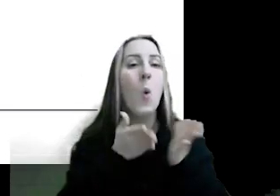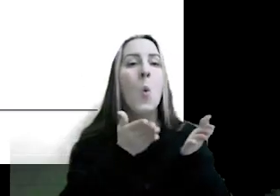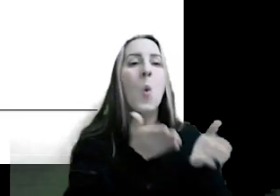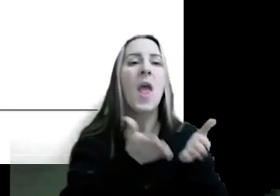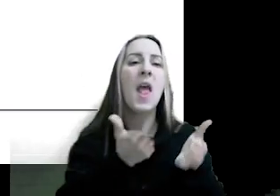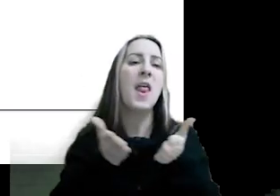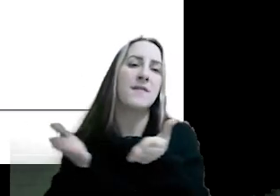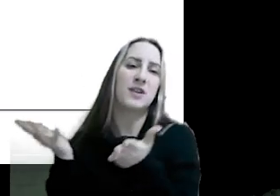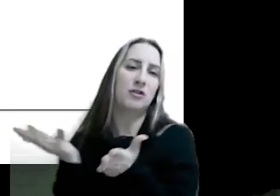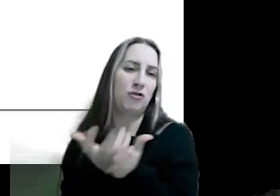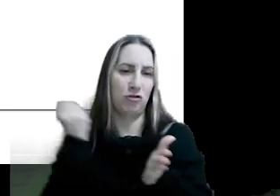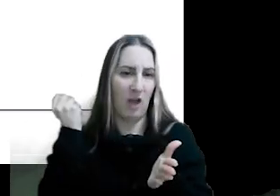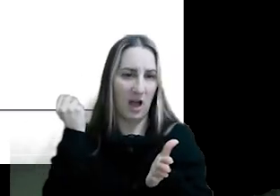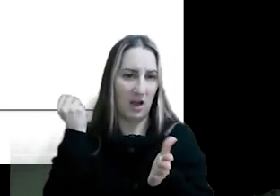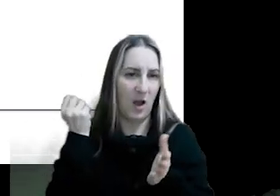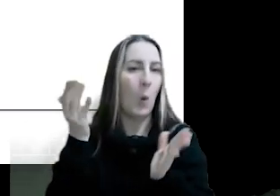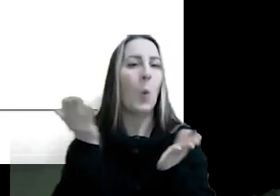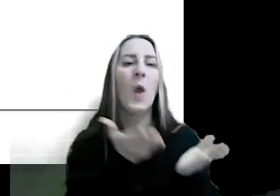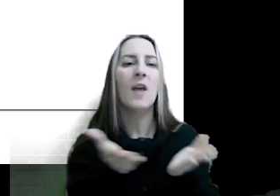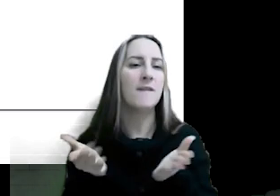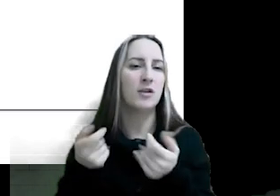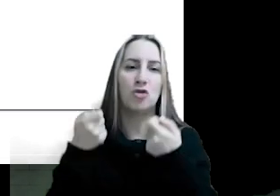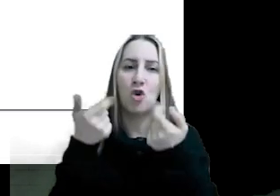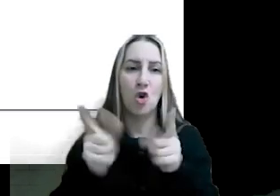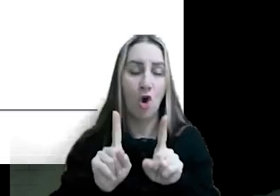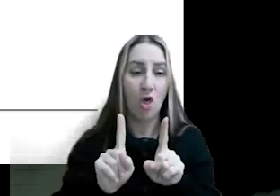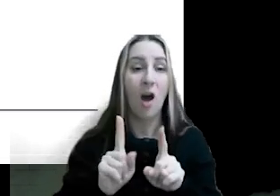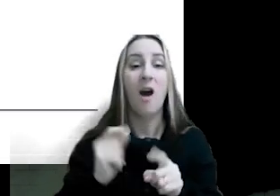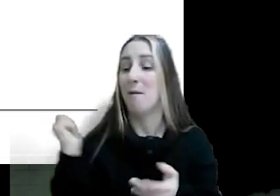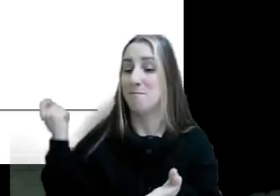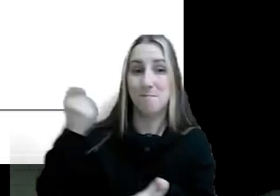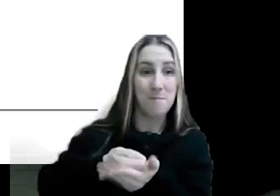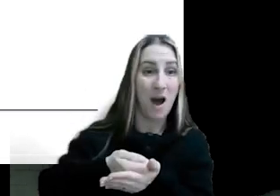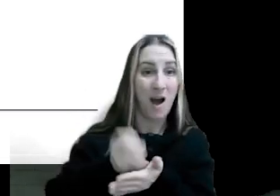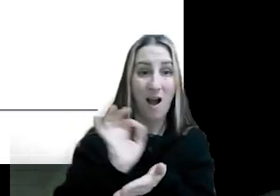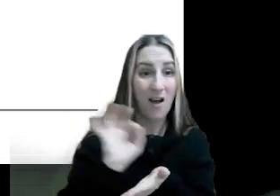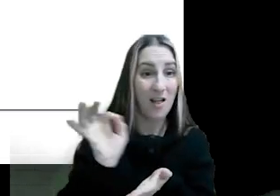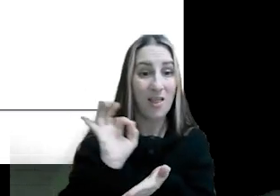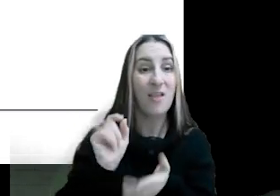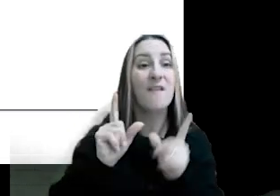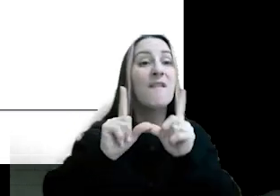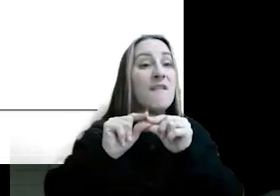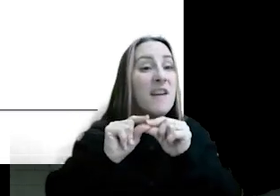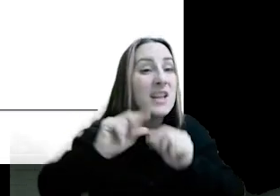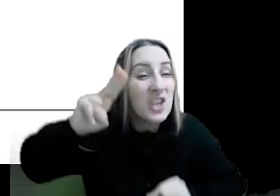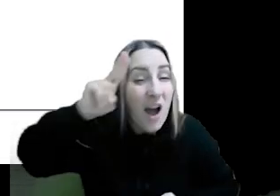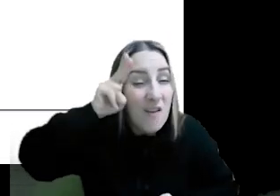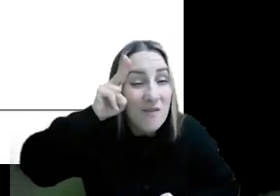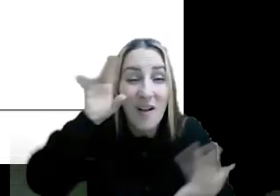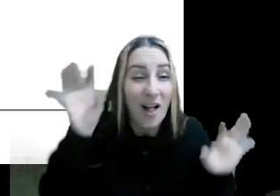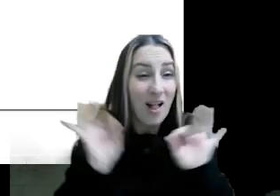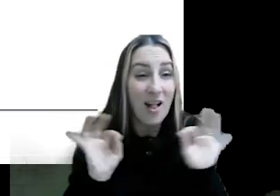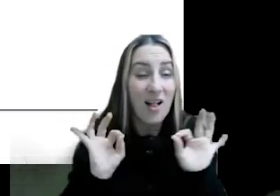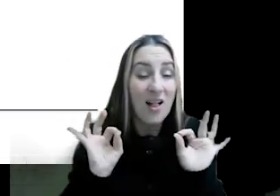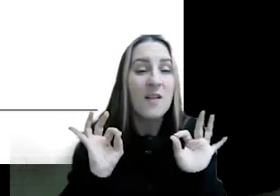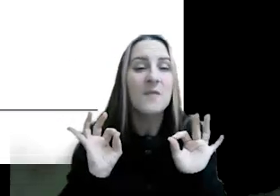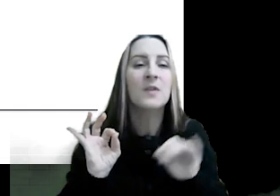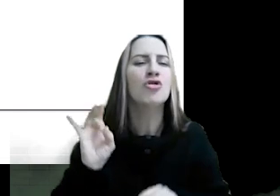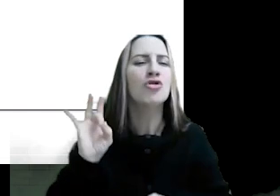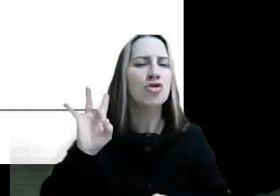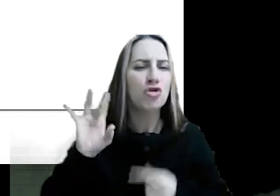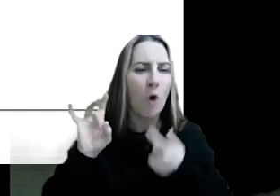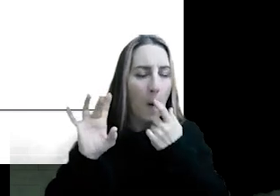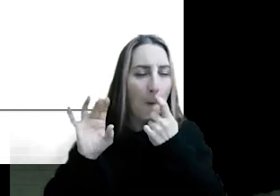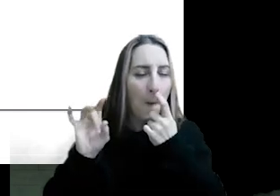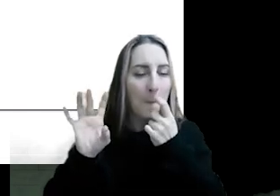del régimen. Y la falta de ingreso de ese pago dentro de las fechas indicadas, ¿sí?, no solamente que lo